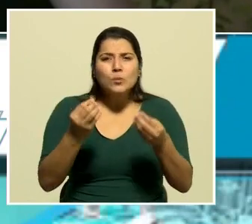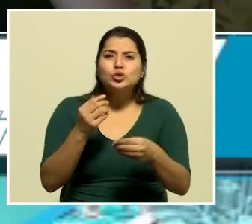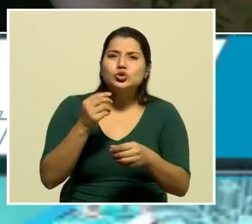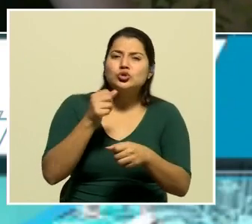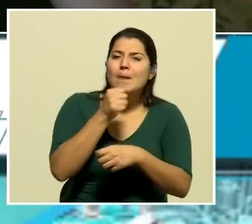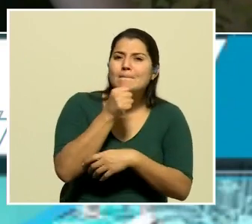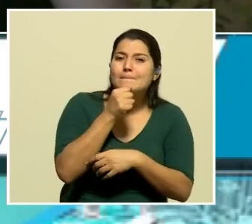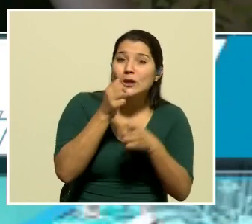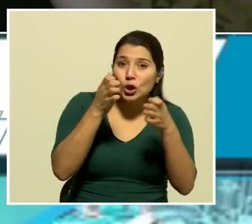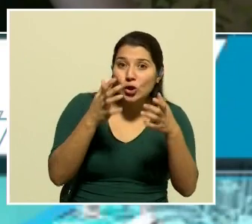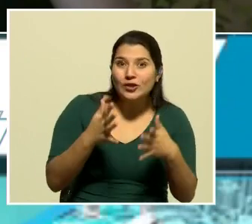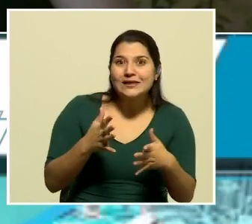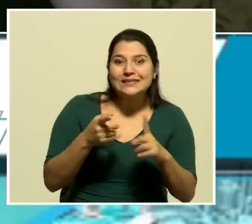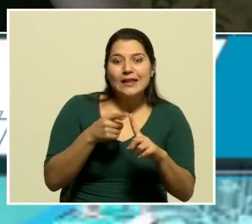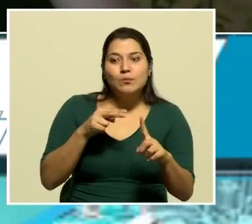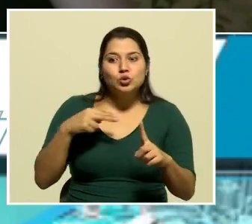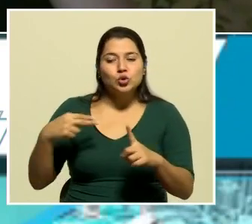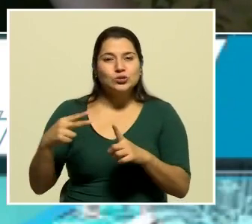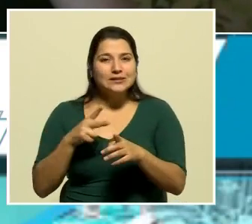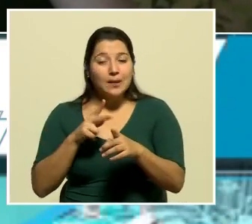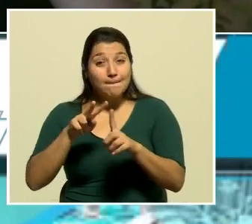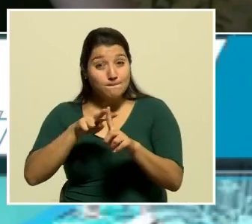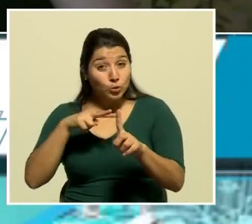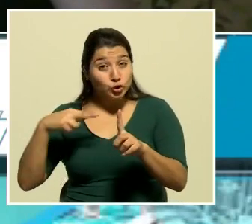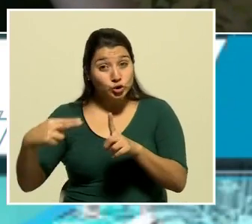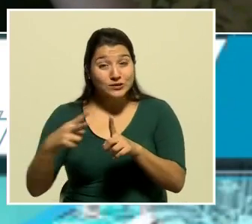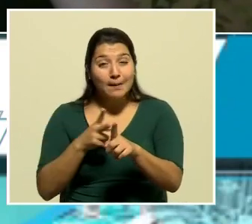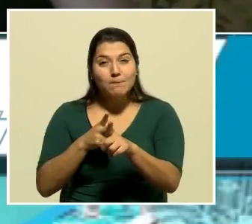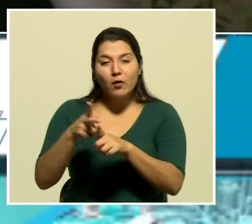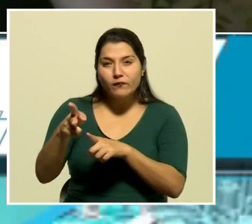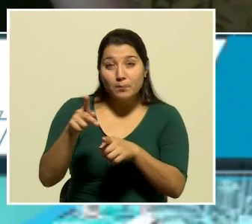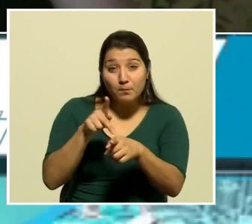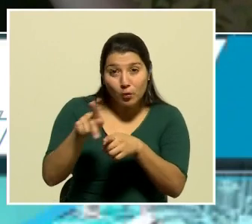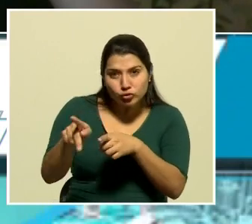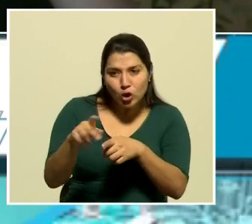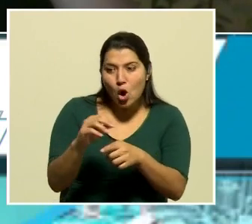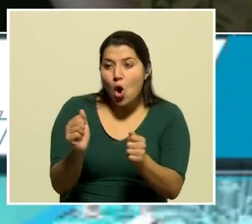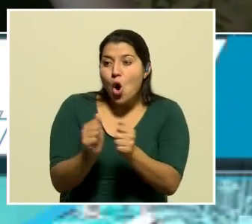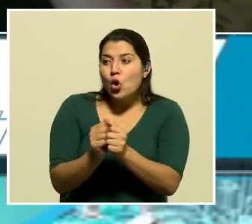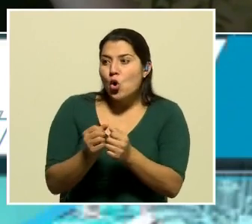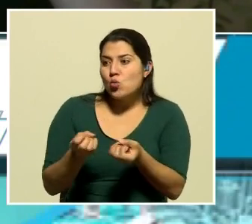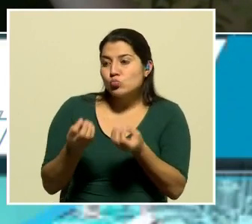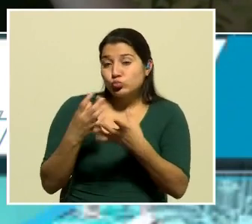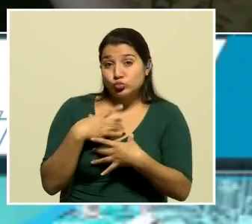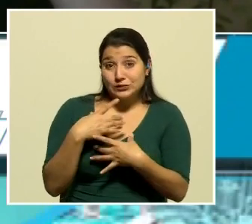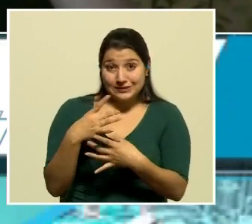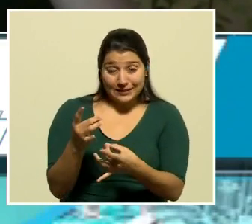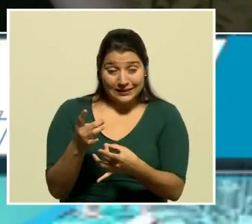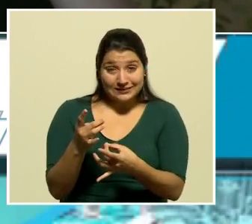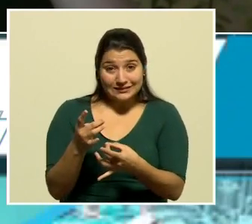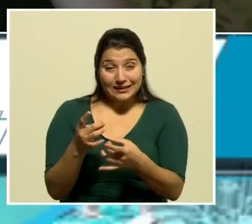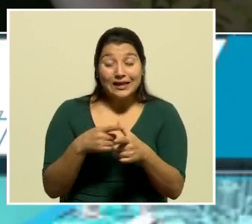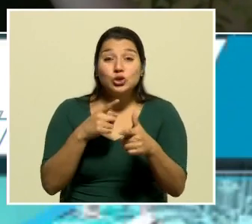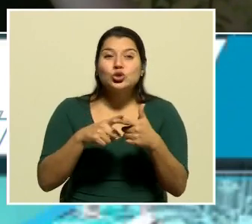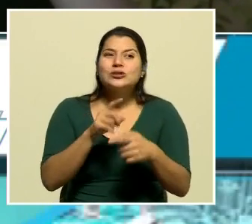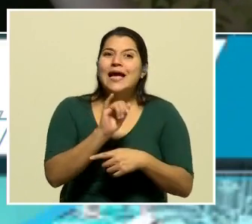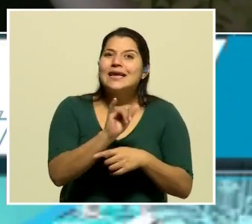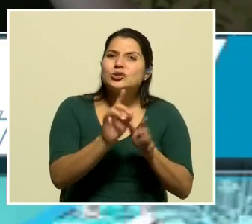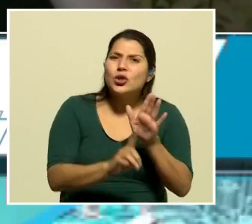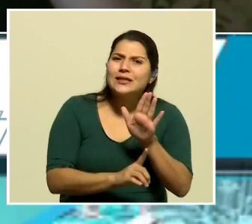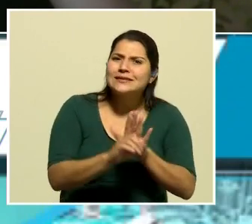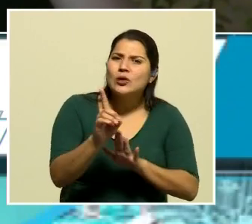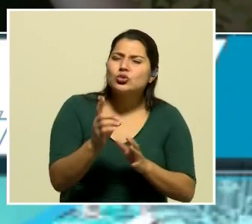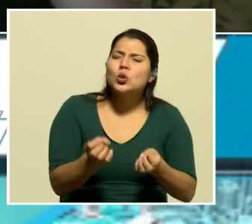niveles profesionales y con intereses muy cruzados. Y eso desata